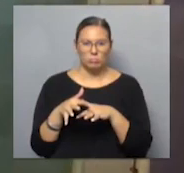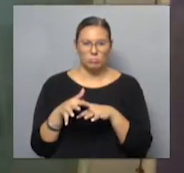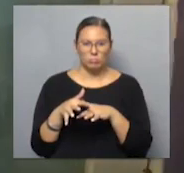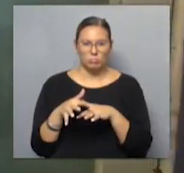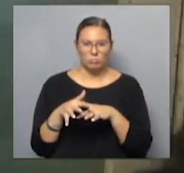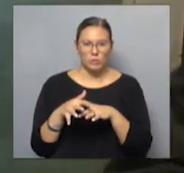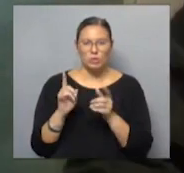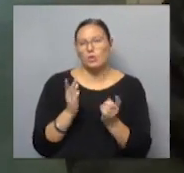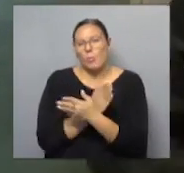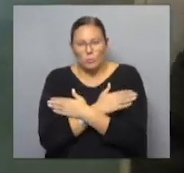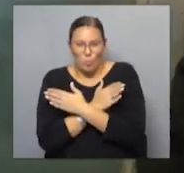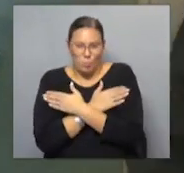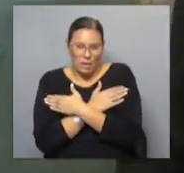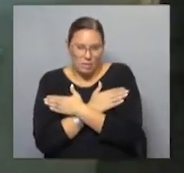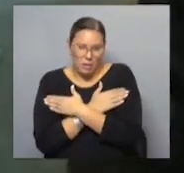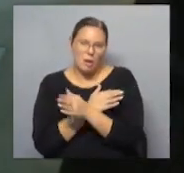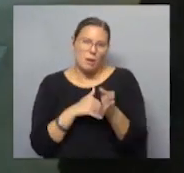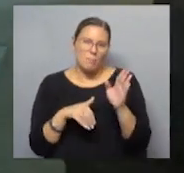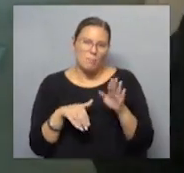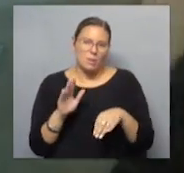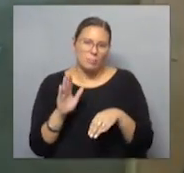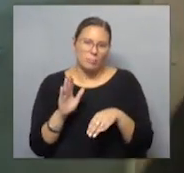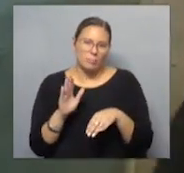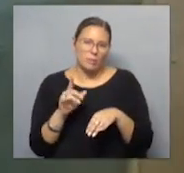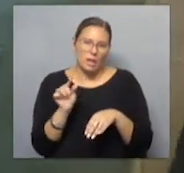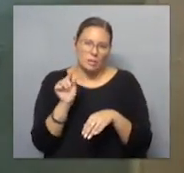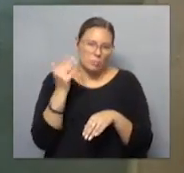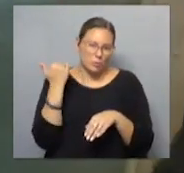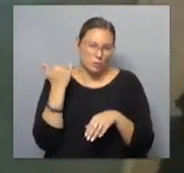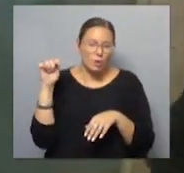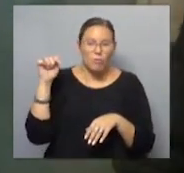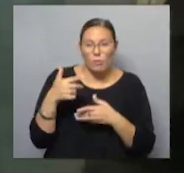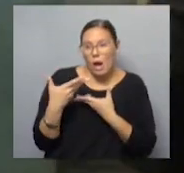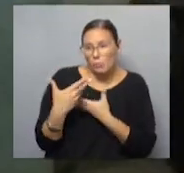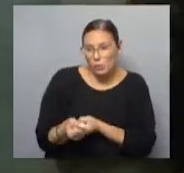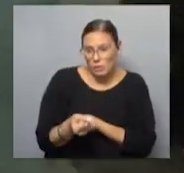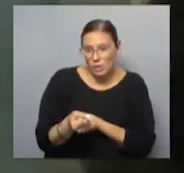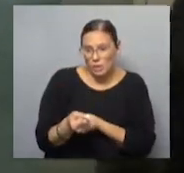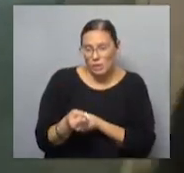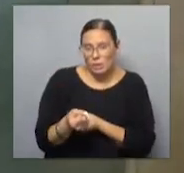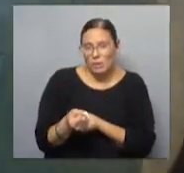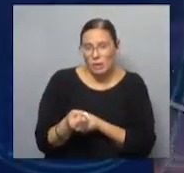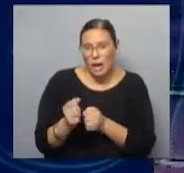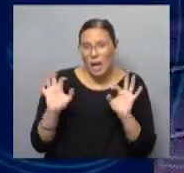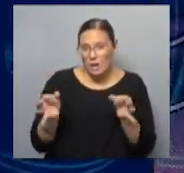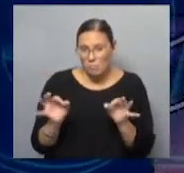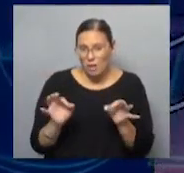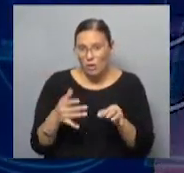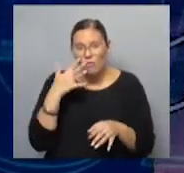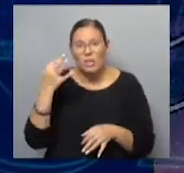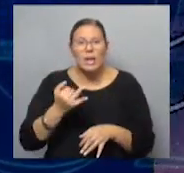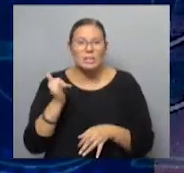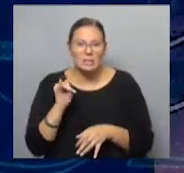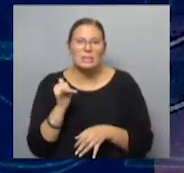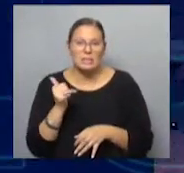así, de reemplazo. Más bien, hace poquito... Vos venís a dar una mano, el apoyo del hermano, ¿verdad? Claro,